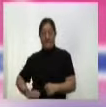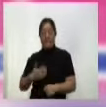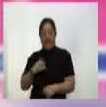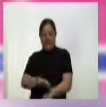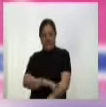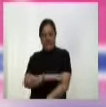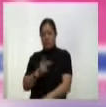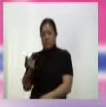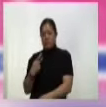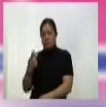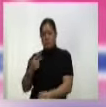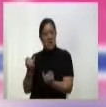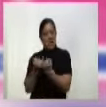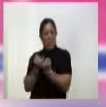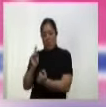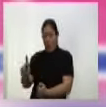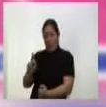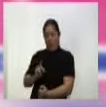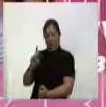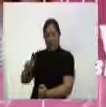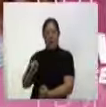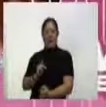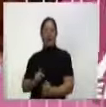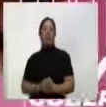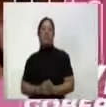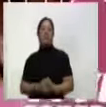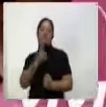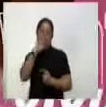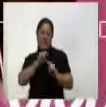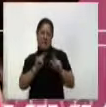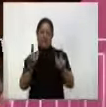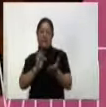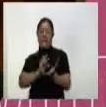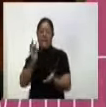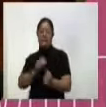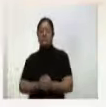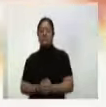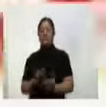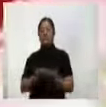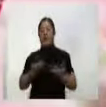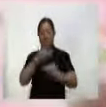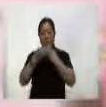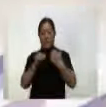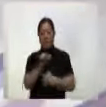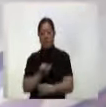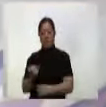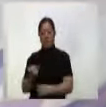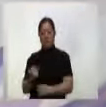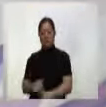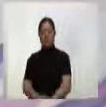para Tlaxcala! Gracias. Adán Morales, Ahora Noticias.